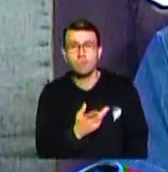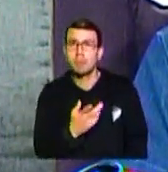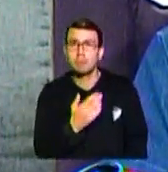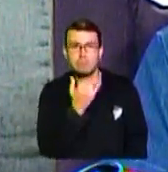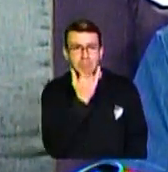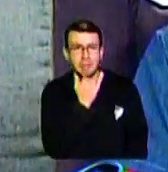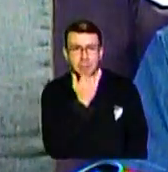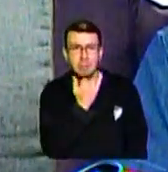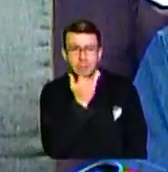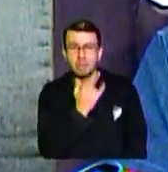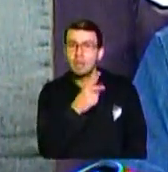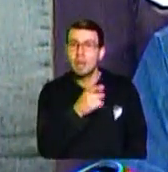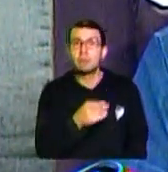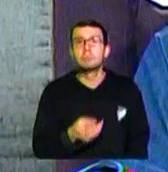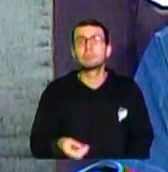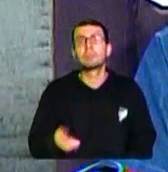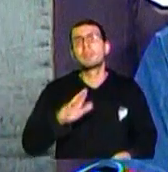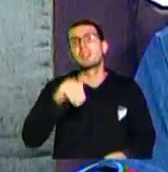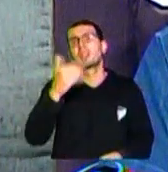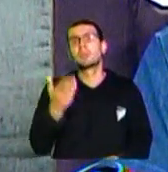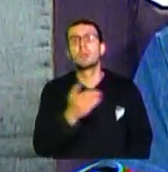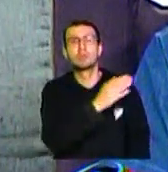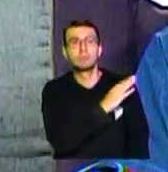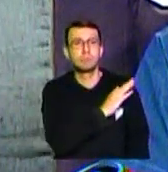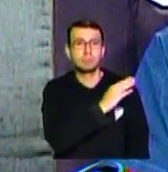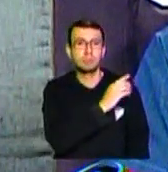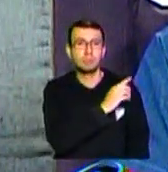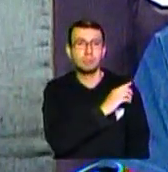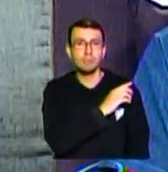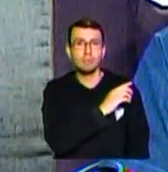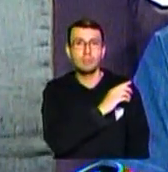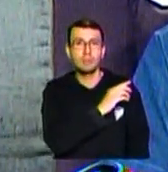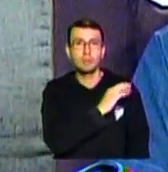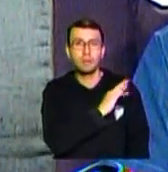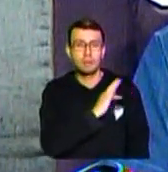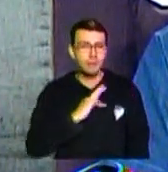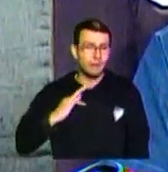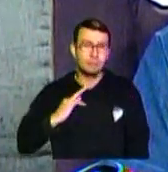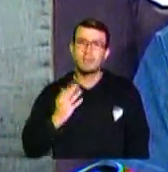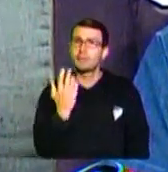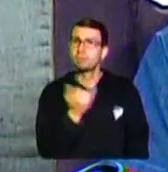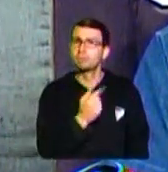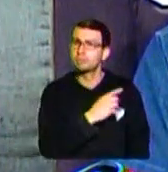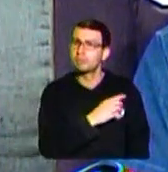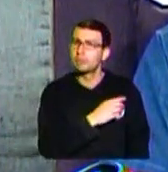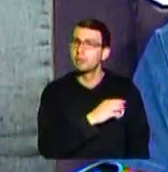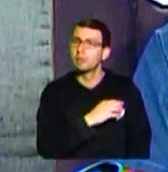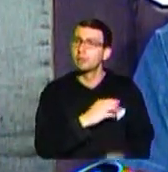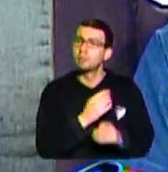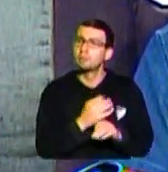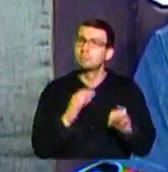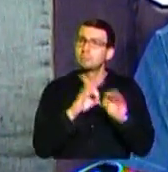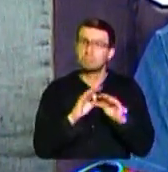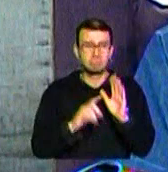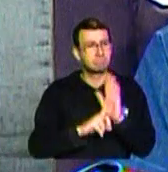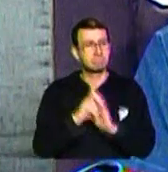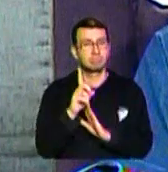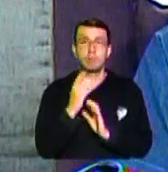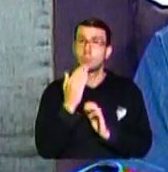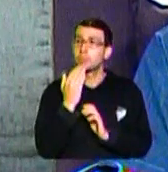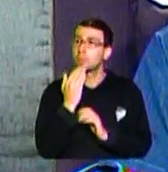hormonal. Yo pienso que uno de los grandes logros y descubrimientos que tenemos ahora en esos